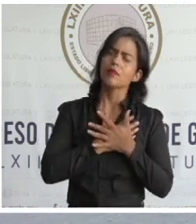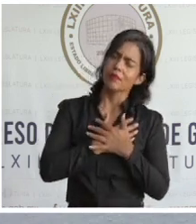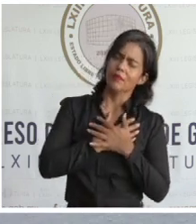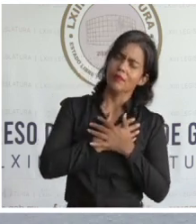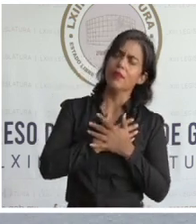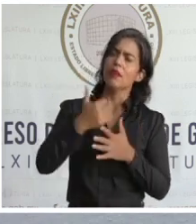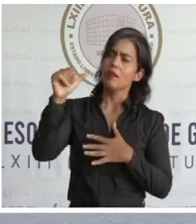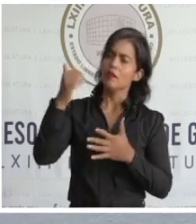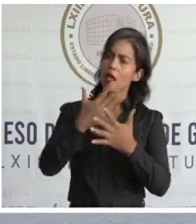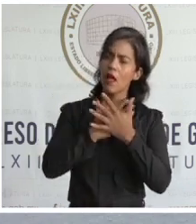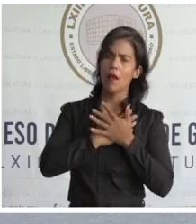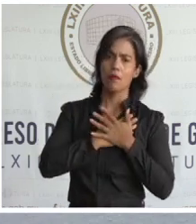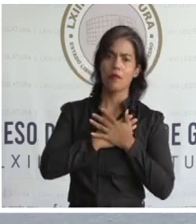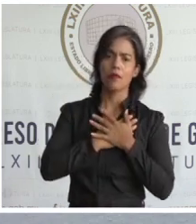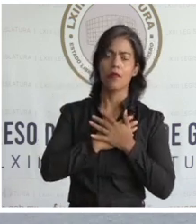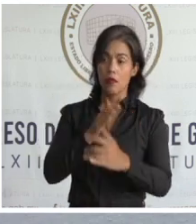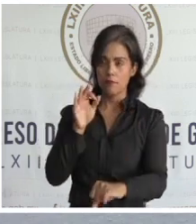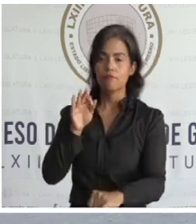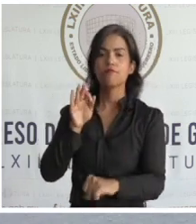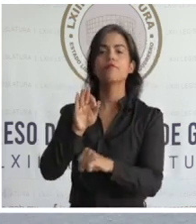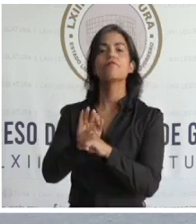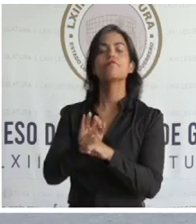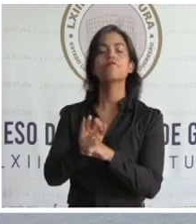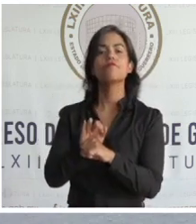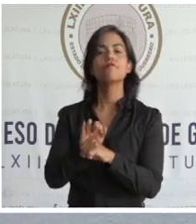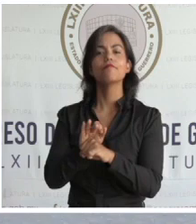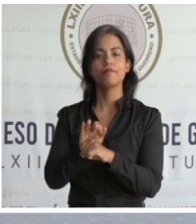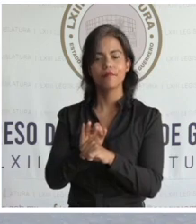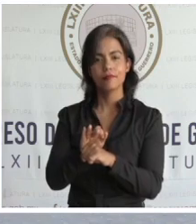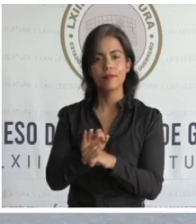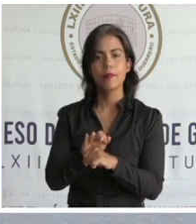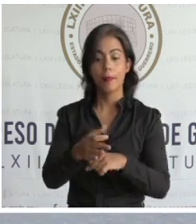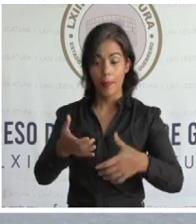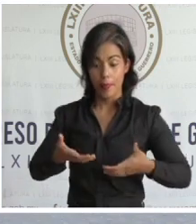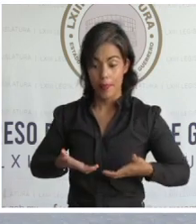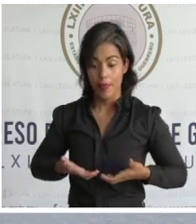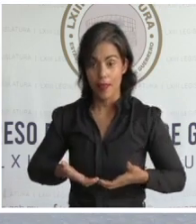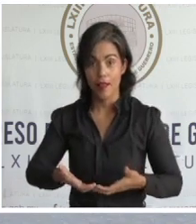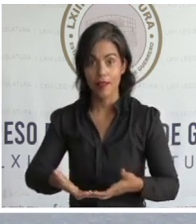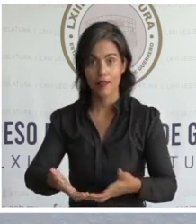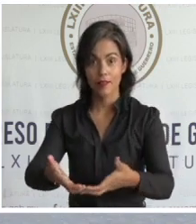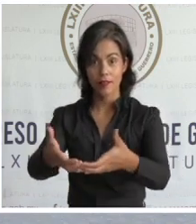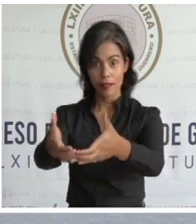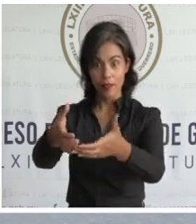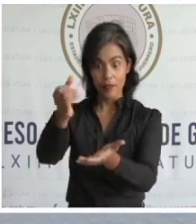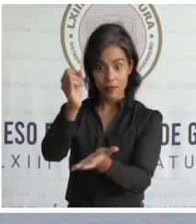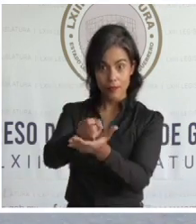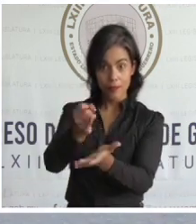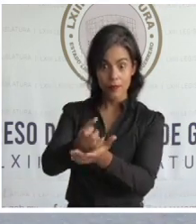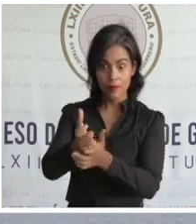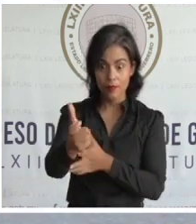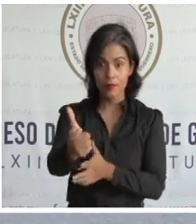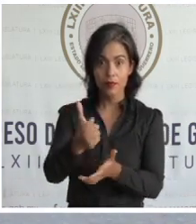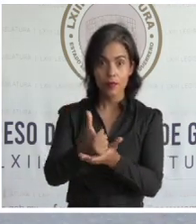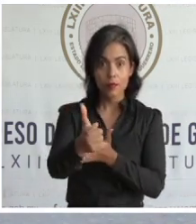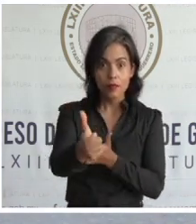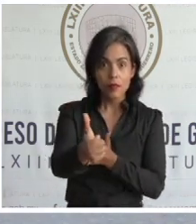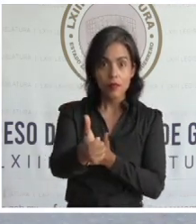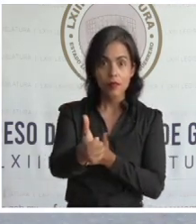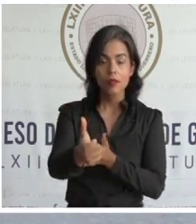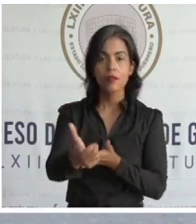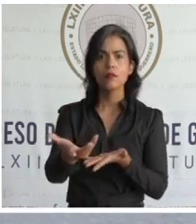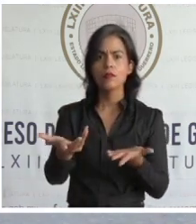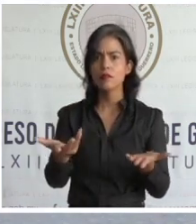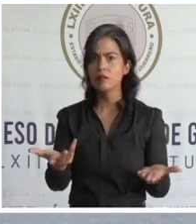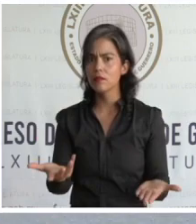de defender la casa, aumentar el costo de las casetas del viaje sin entender que hay